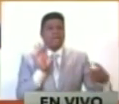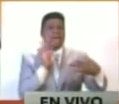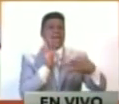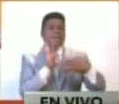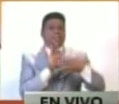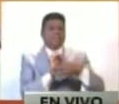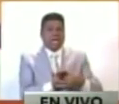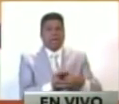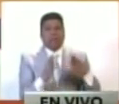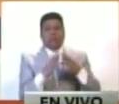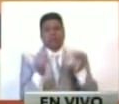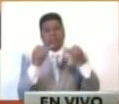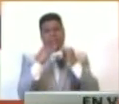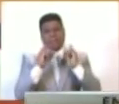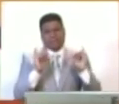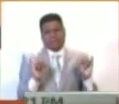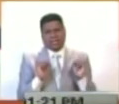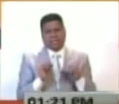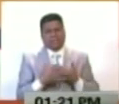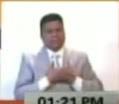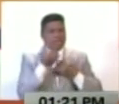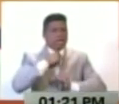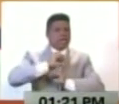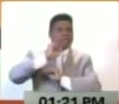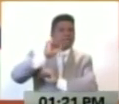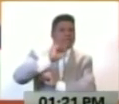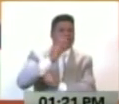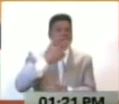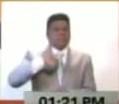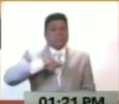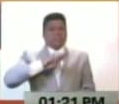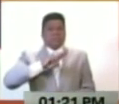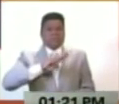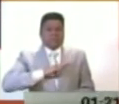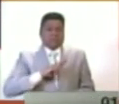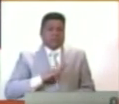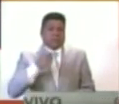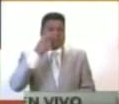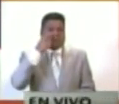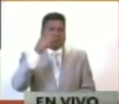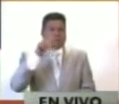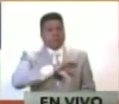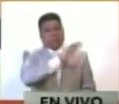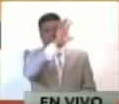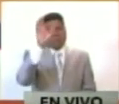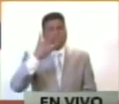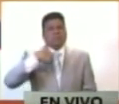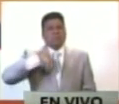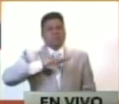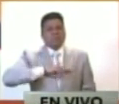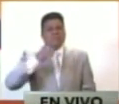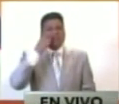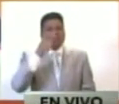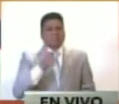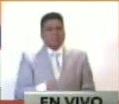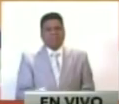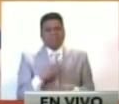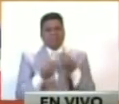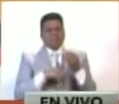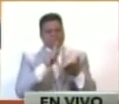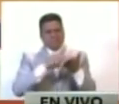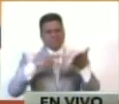y nuestra independencia en la defensa de nuestros países, en la defensa de nuestros pueblos. Formamos parte